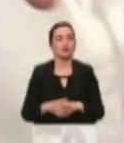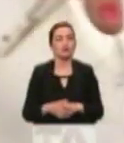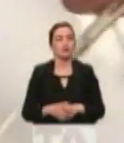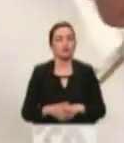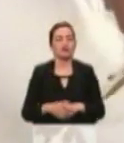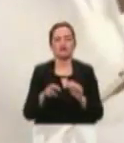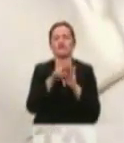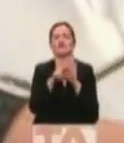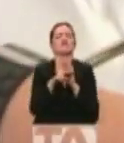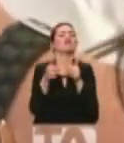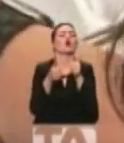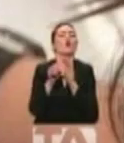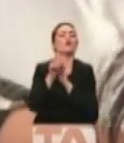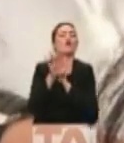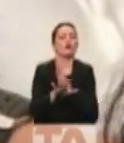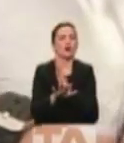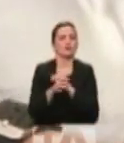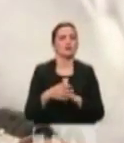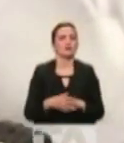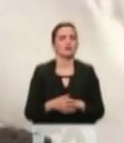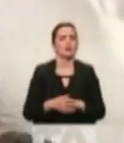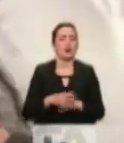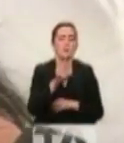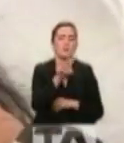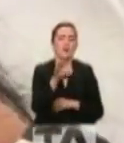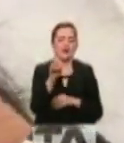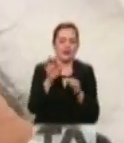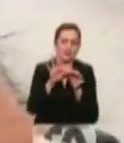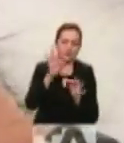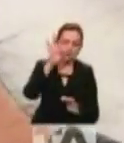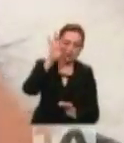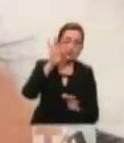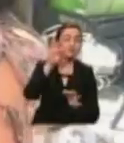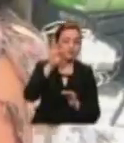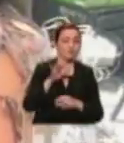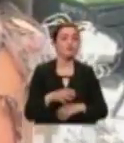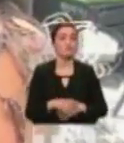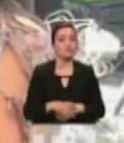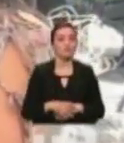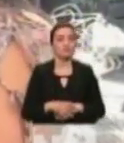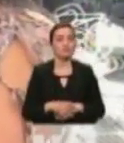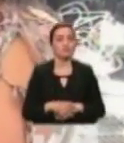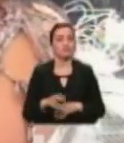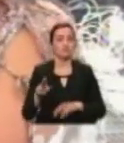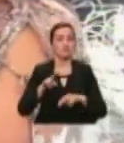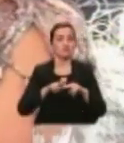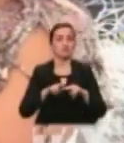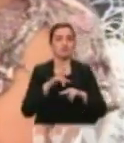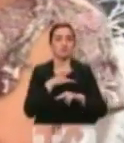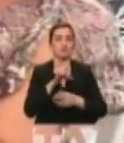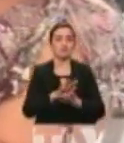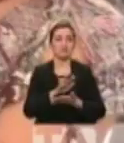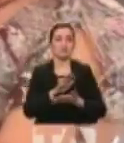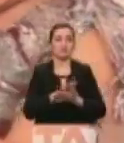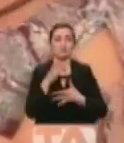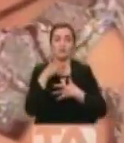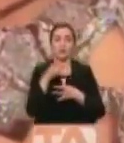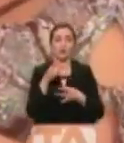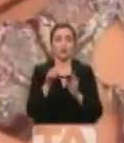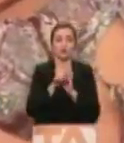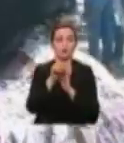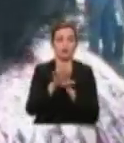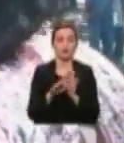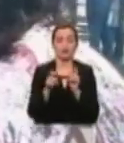único requisito para quienes donaron era entregar al menos 20 centímetros de cabello. Sentada y tranquila se veía a Doris, quien gustosa hizo